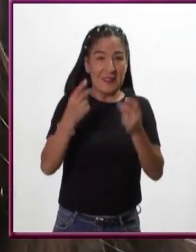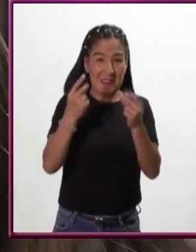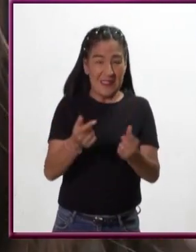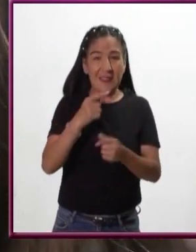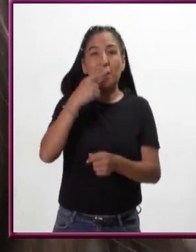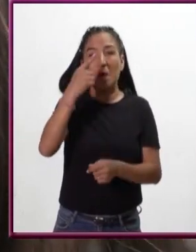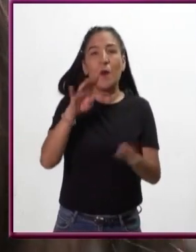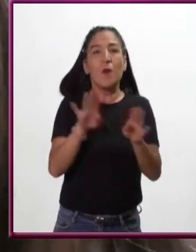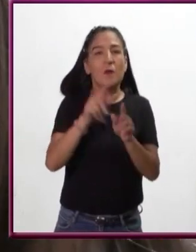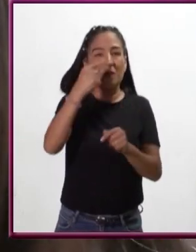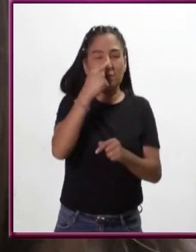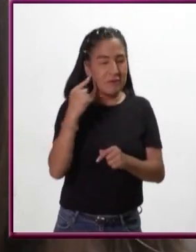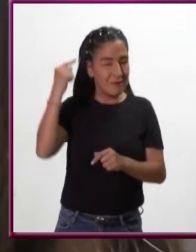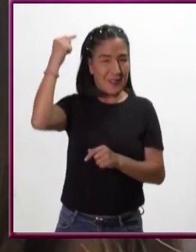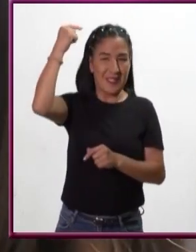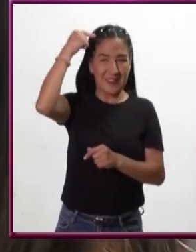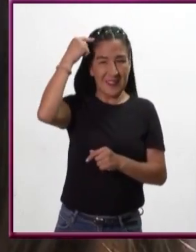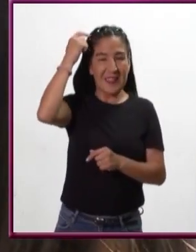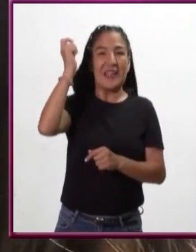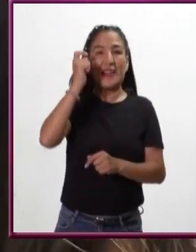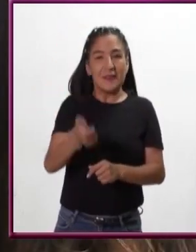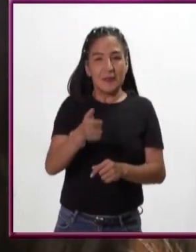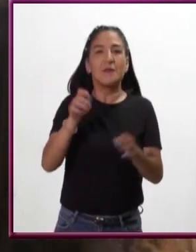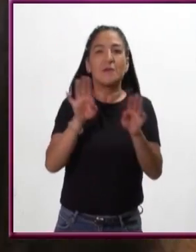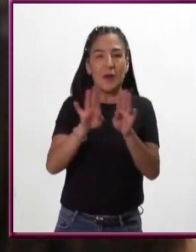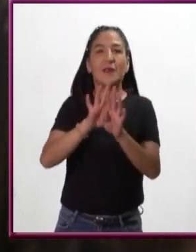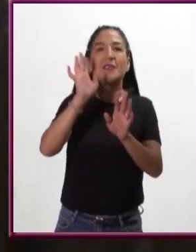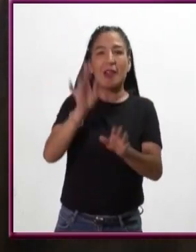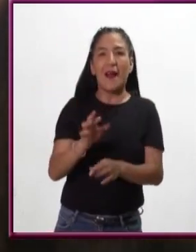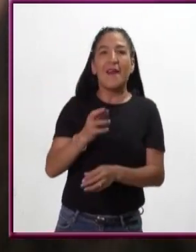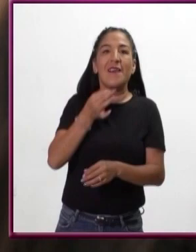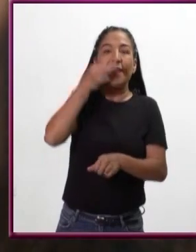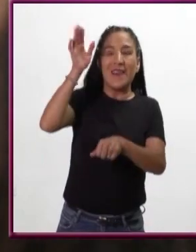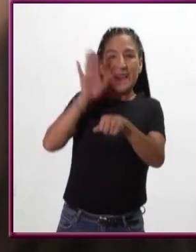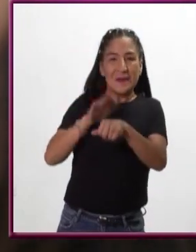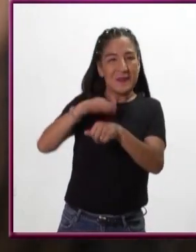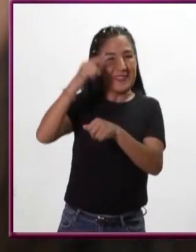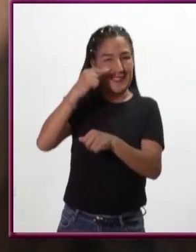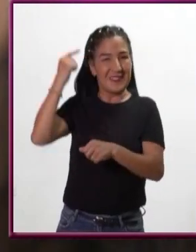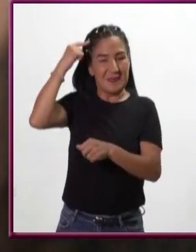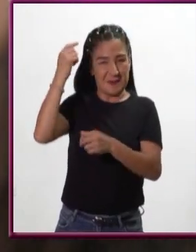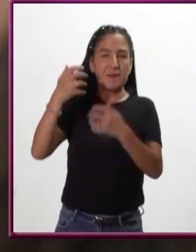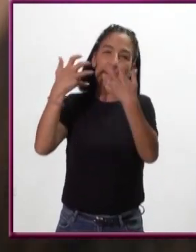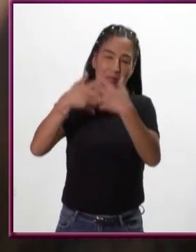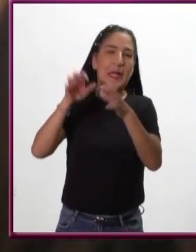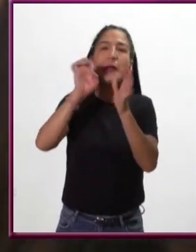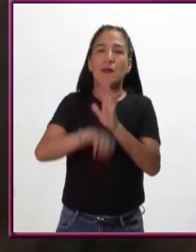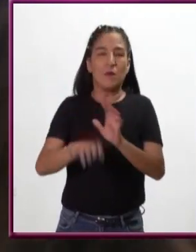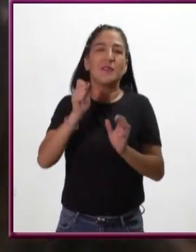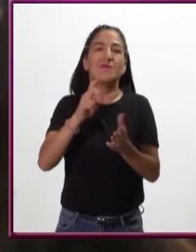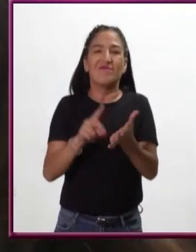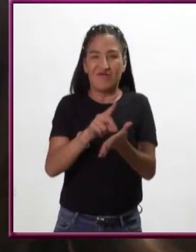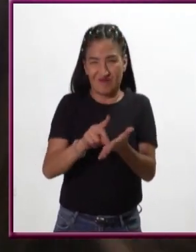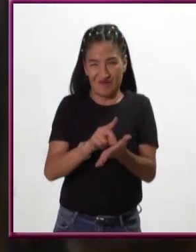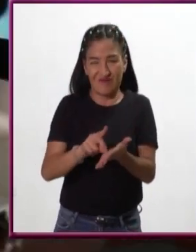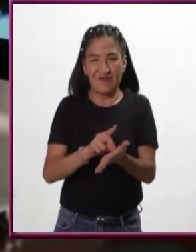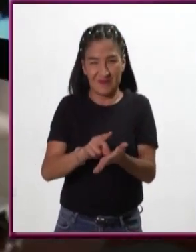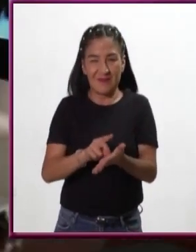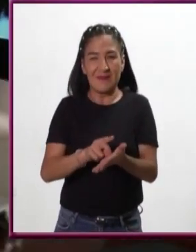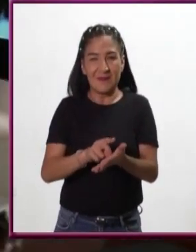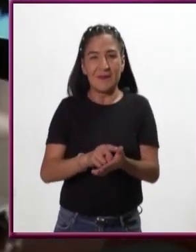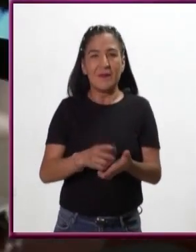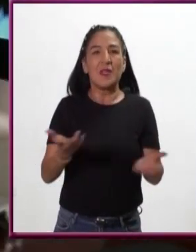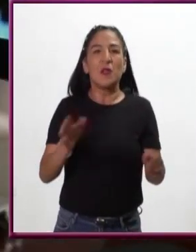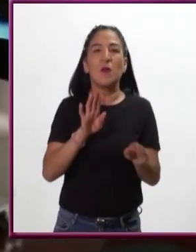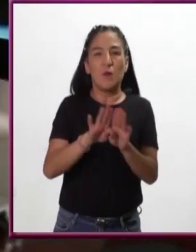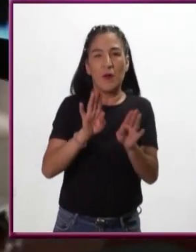bulbo olfatorio llega directamente a la corteza y entonces manda las señales. Por ejemplo, en el caso de las adicciones, y que